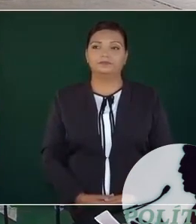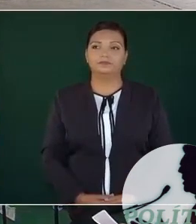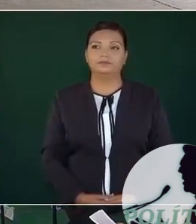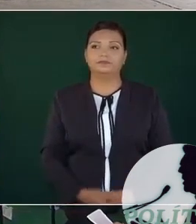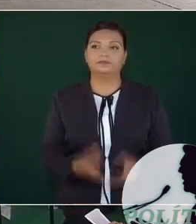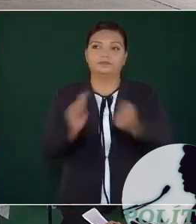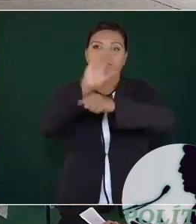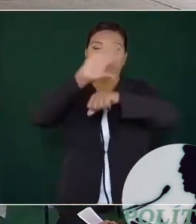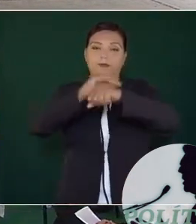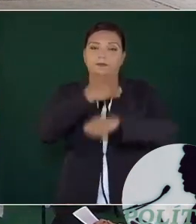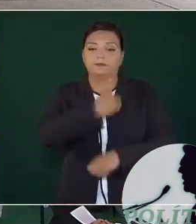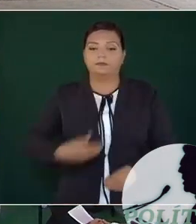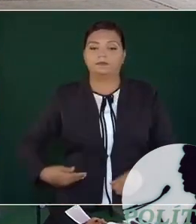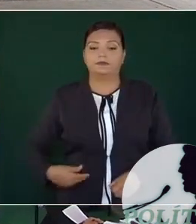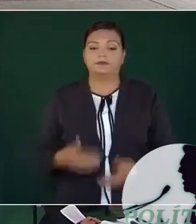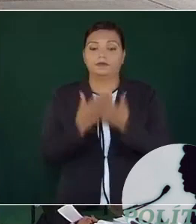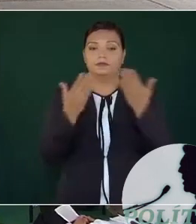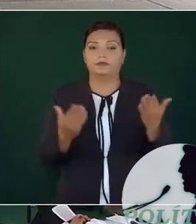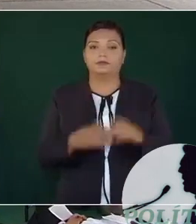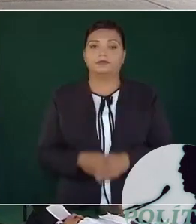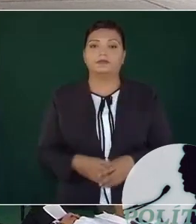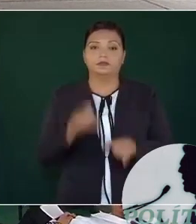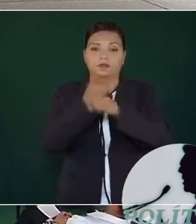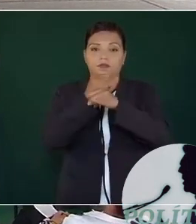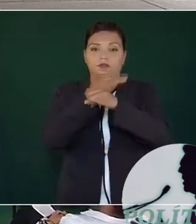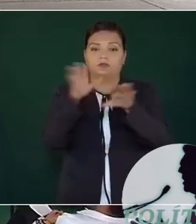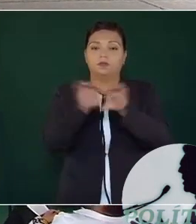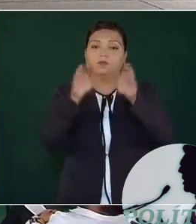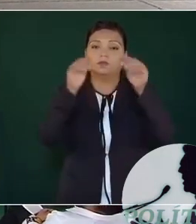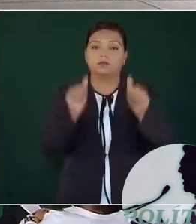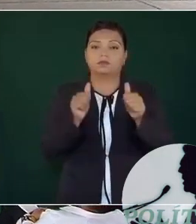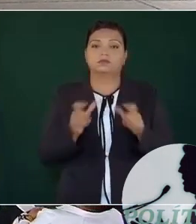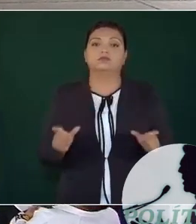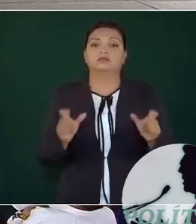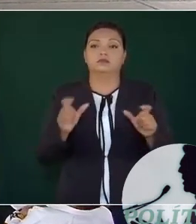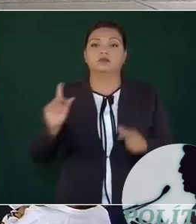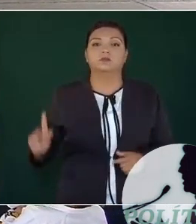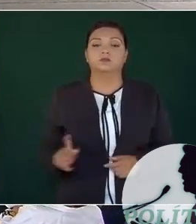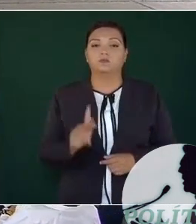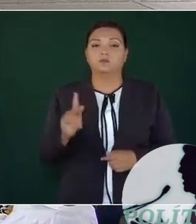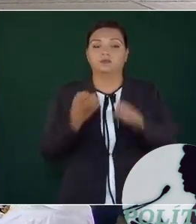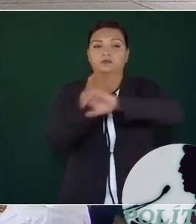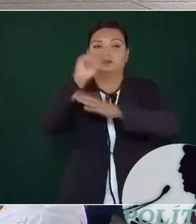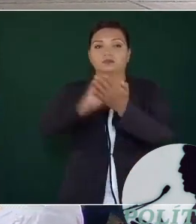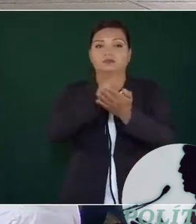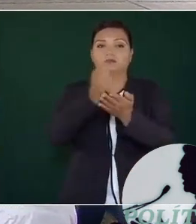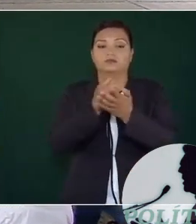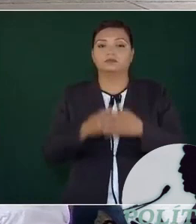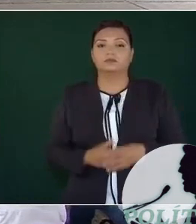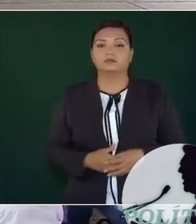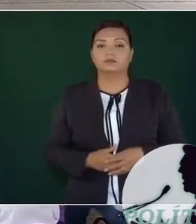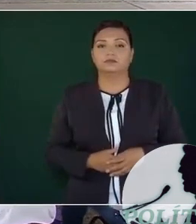Con su permiso, señor presidente, vamos a dar el informe de la situación de la seguridad pública aquí en el estado de Tamaulipas.